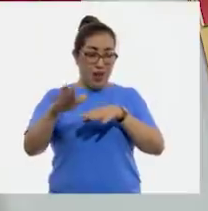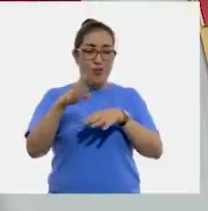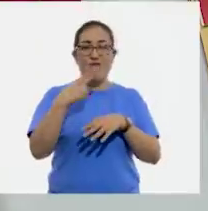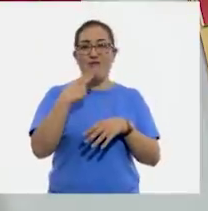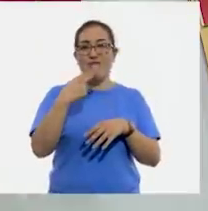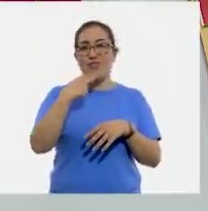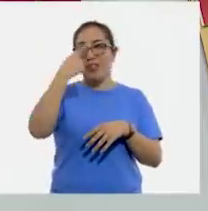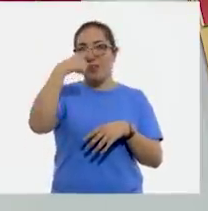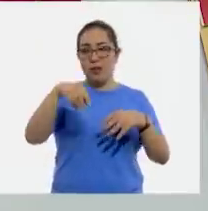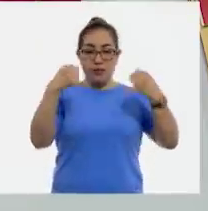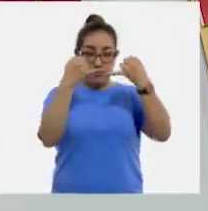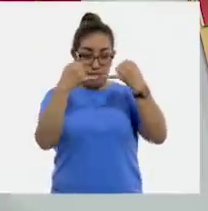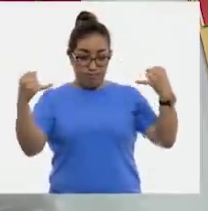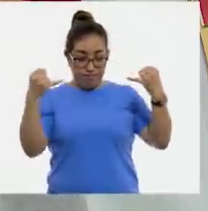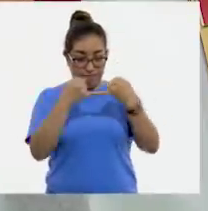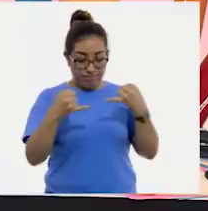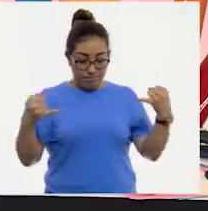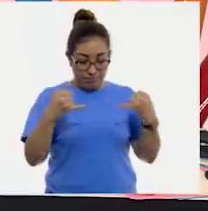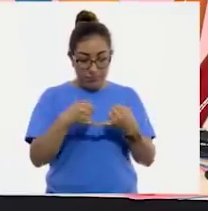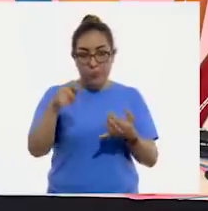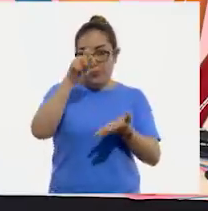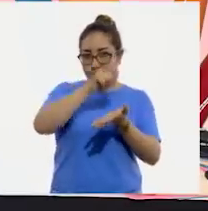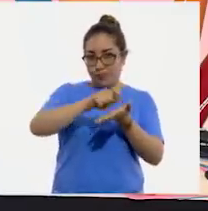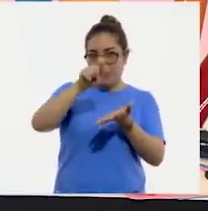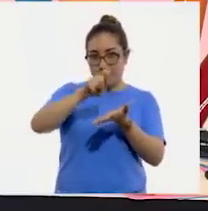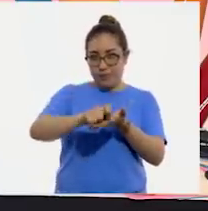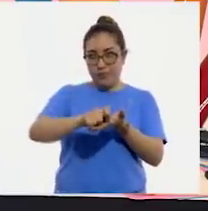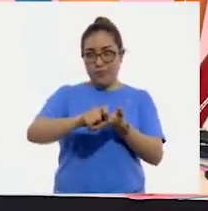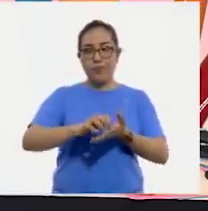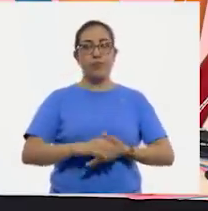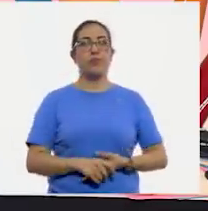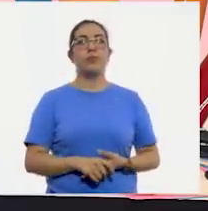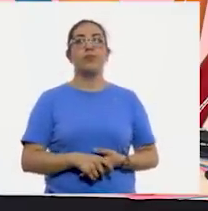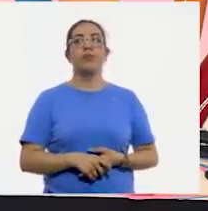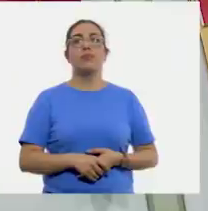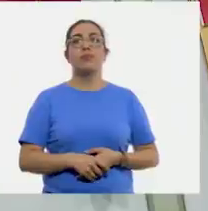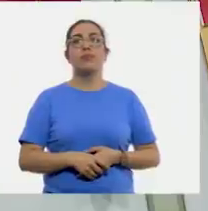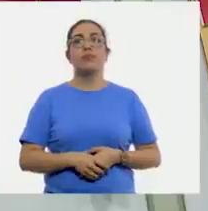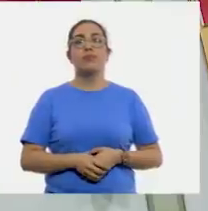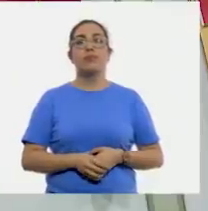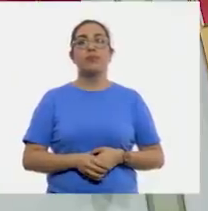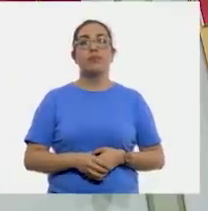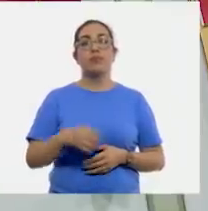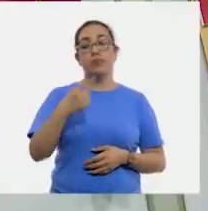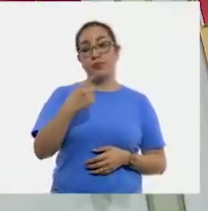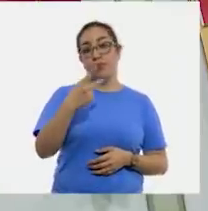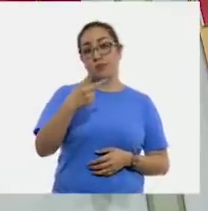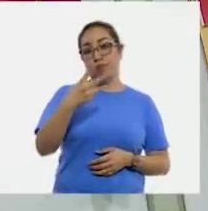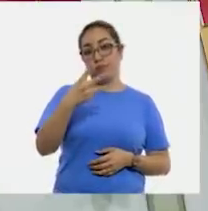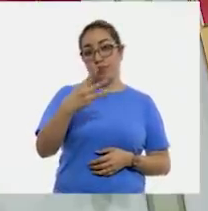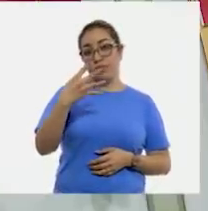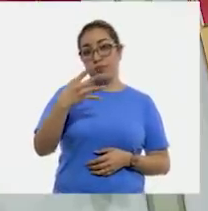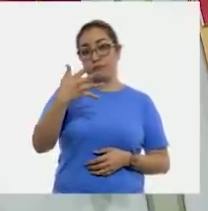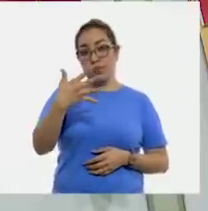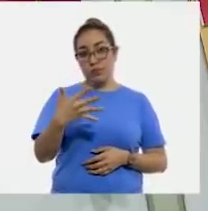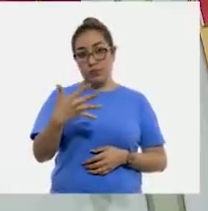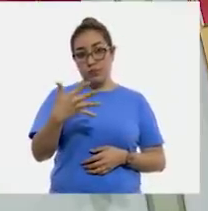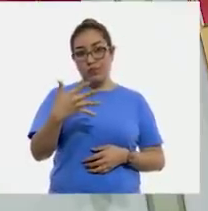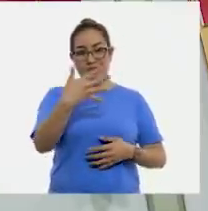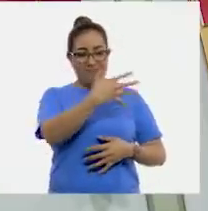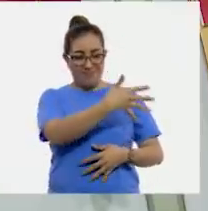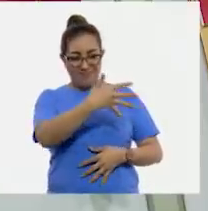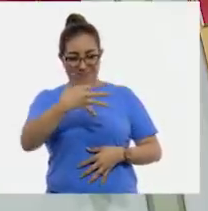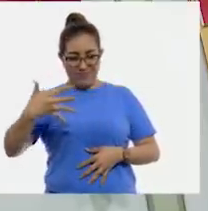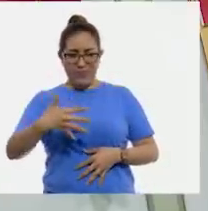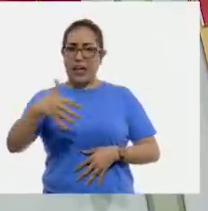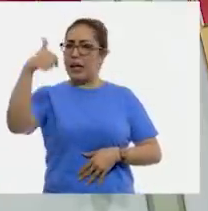entre las líneas para escribirlas. Veamos. Cuenten conmigo. 1, 2, 3, 4, 5 líneas.